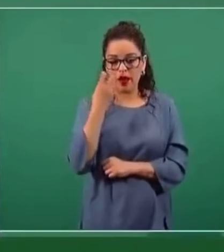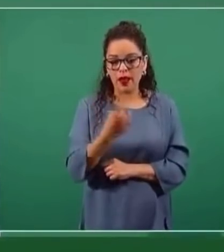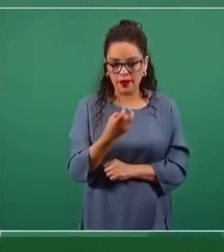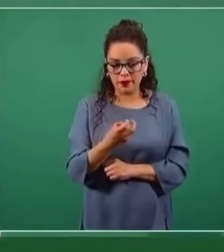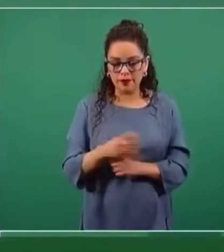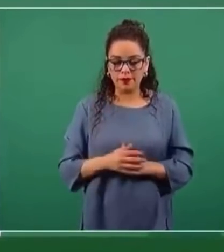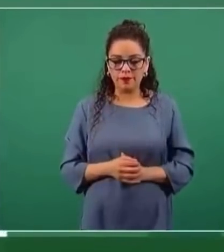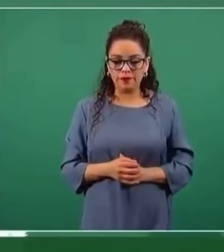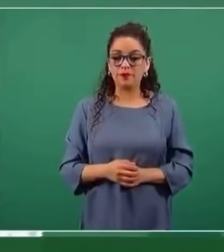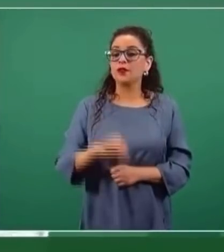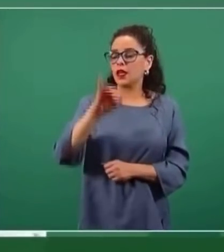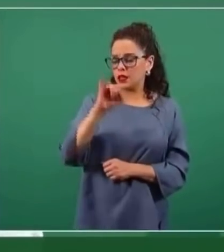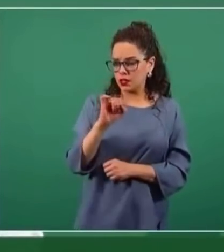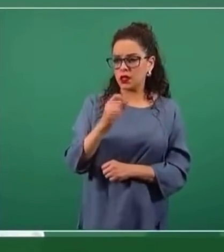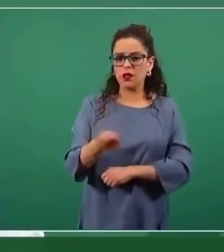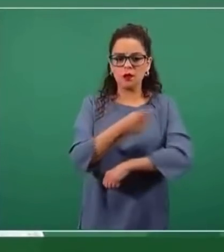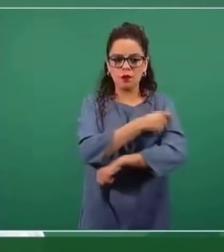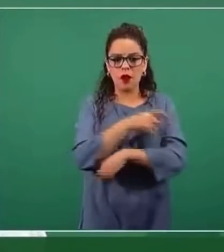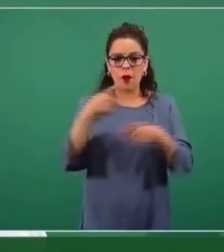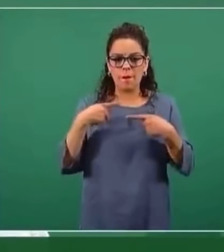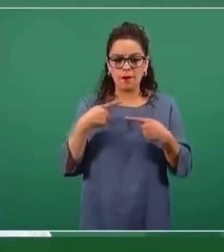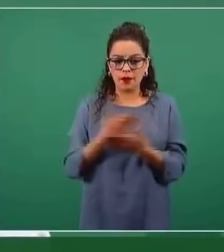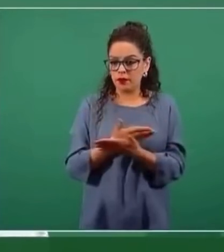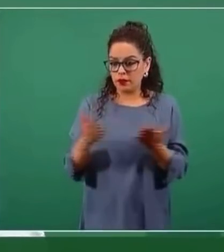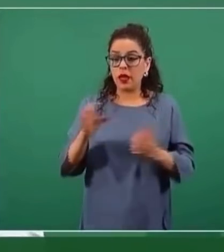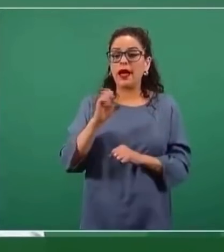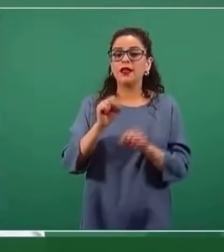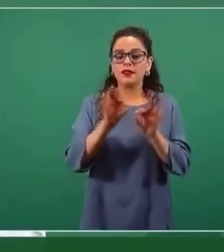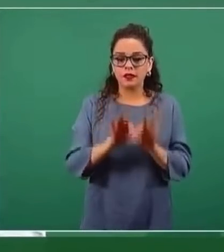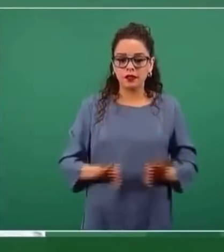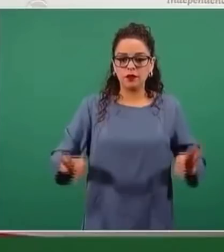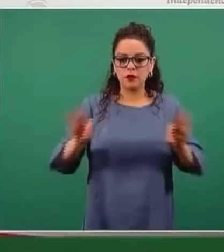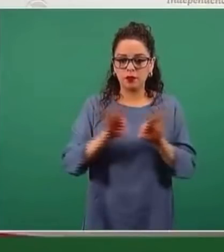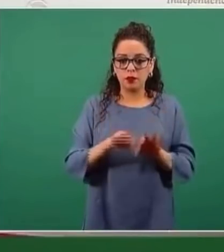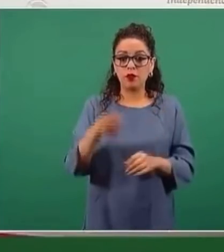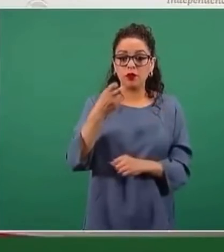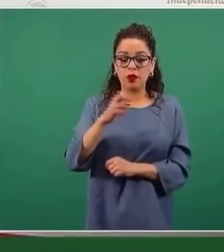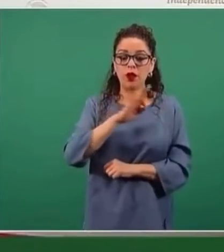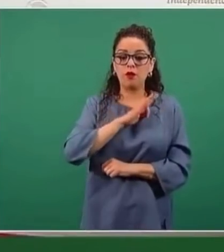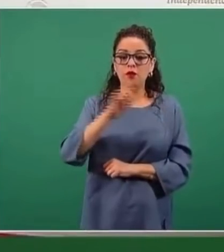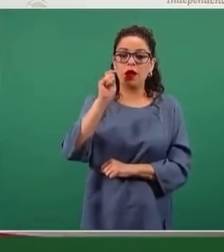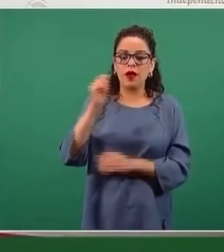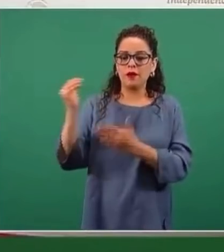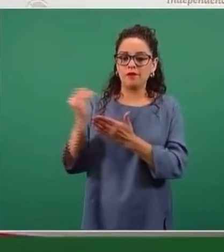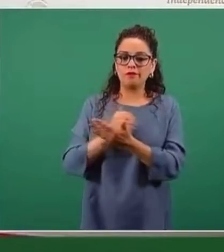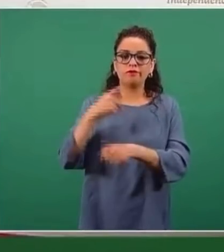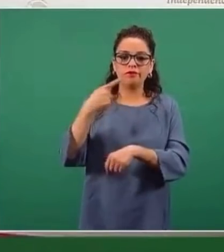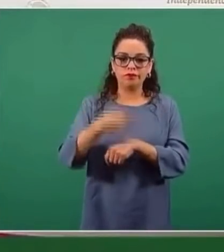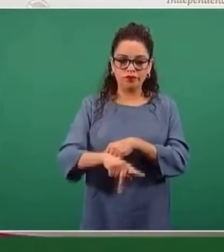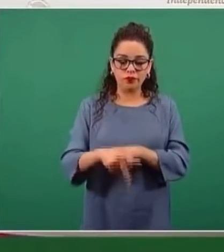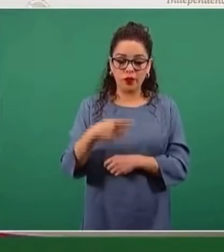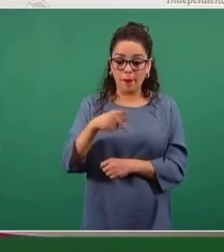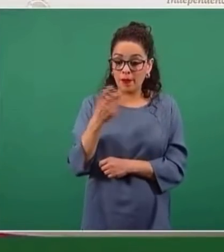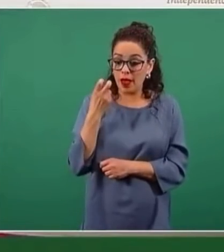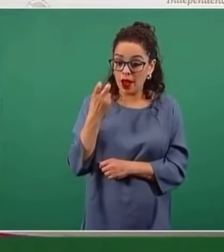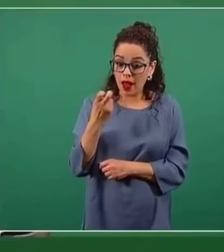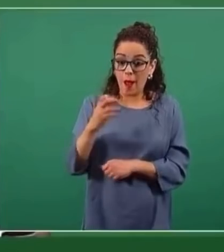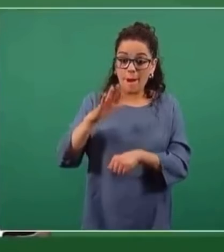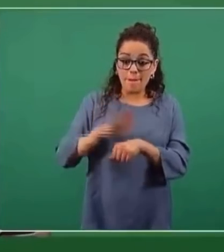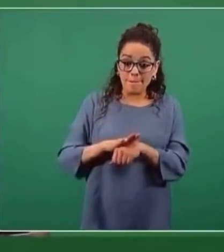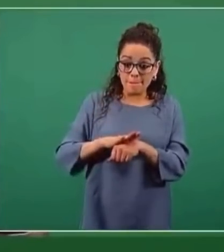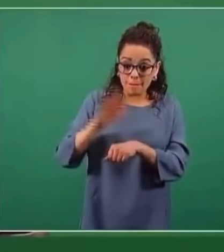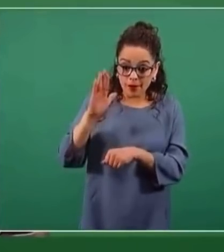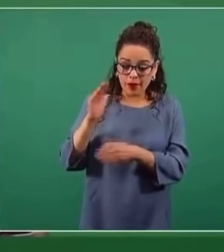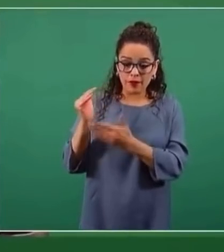la vacunación en el personal es importante y es un buen paso para disminuir los riesgos, pero el todavía disminuirlos más y evitar